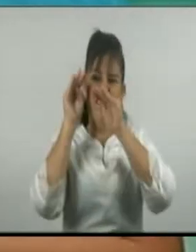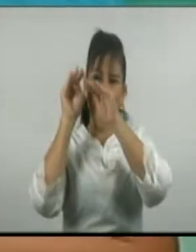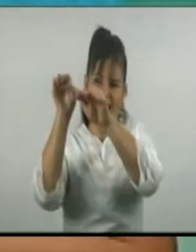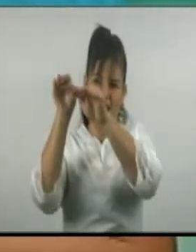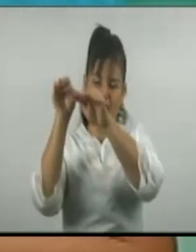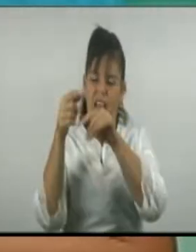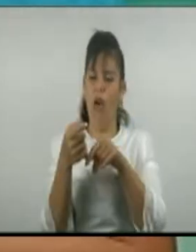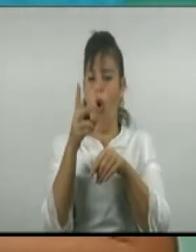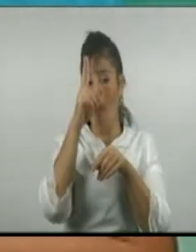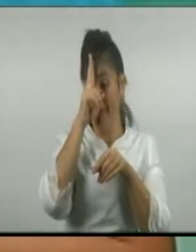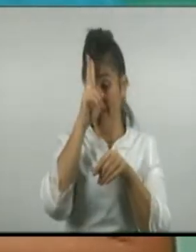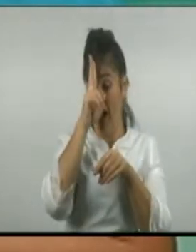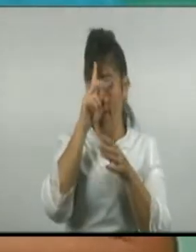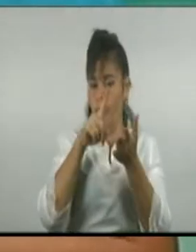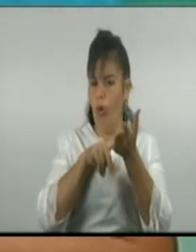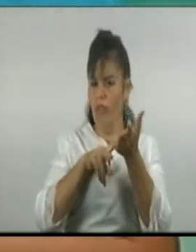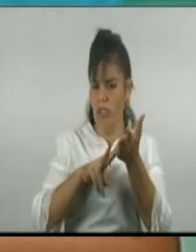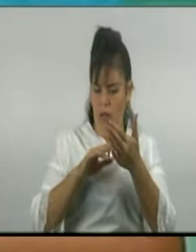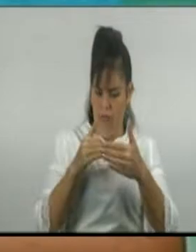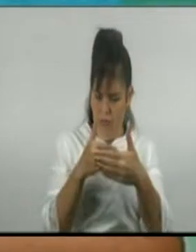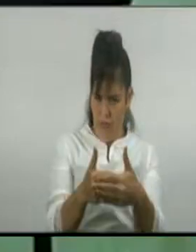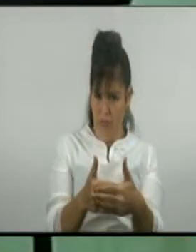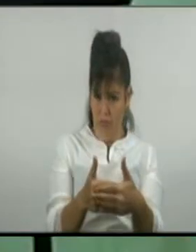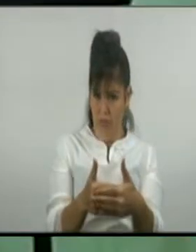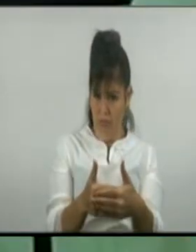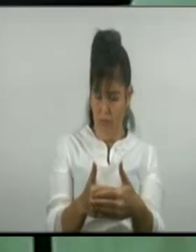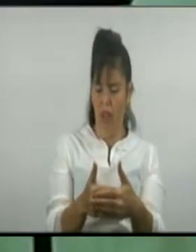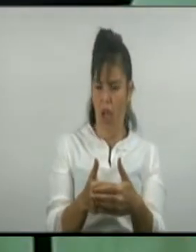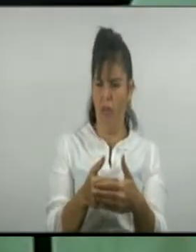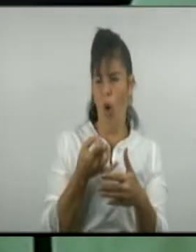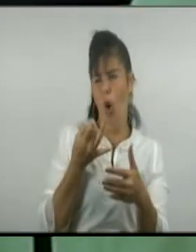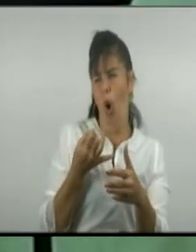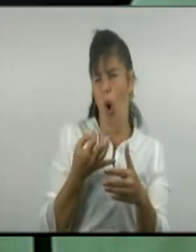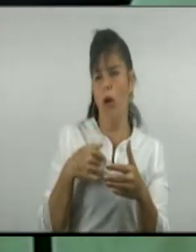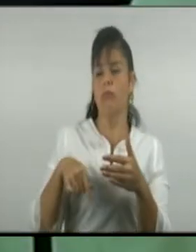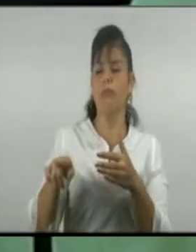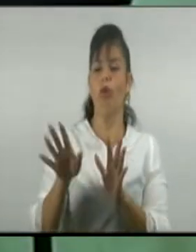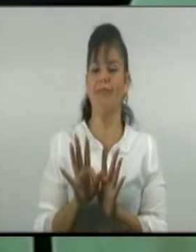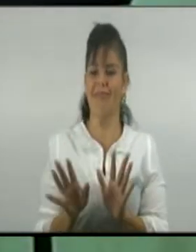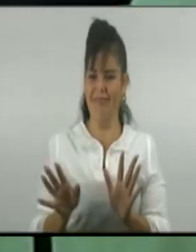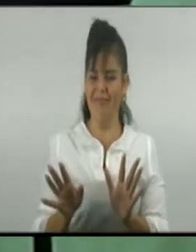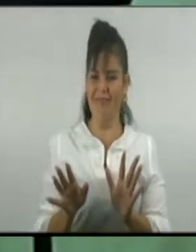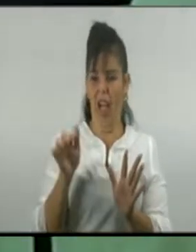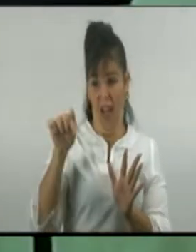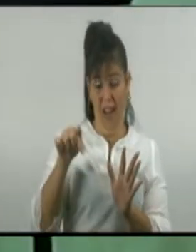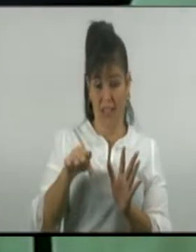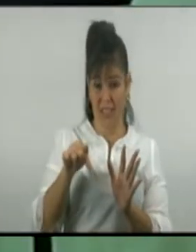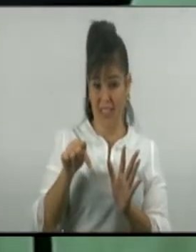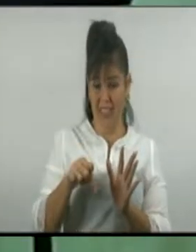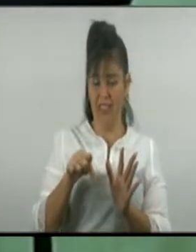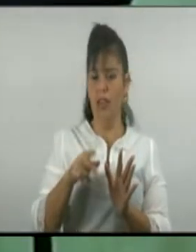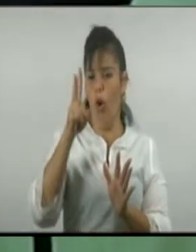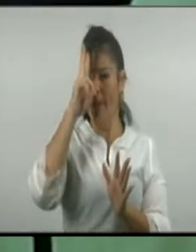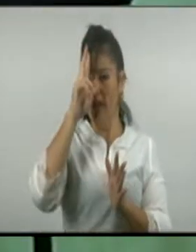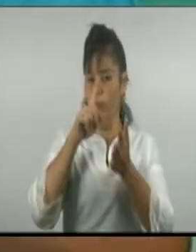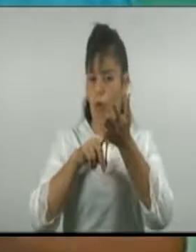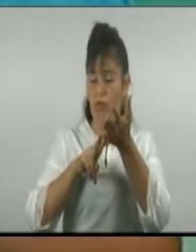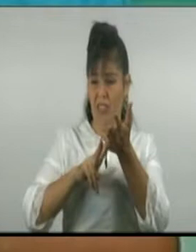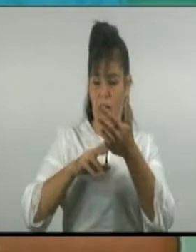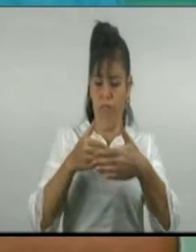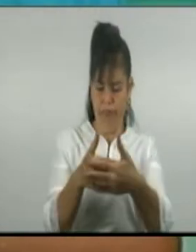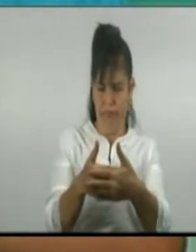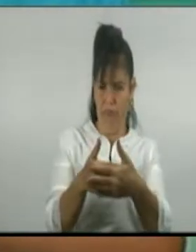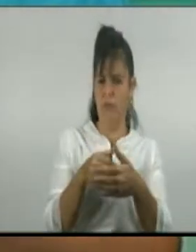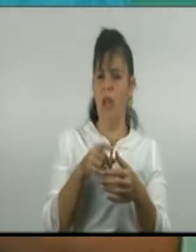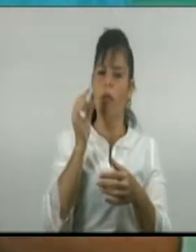materno provincial provincial eso ocurre aquí en la maternidad provincial soy ana betancourt la mujer